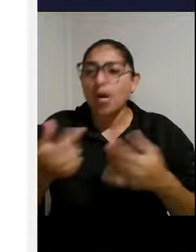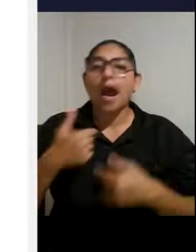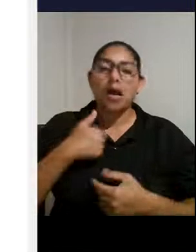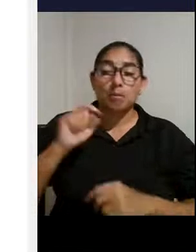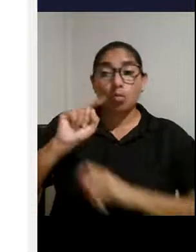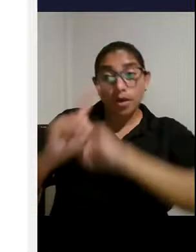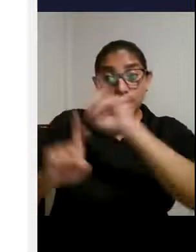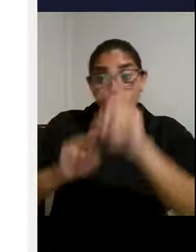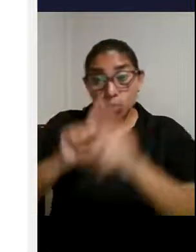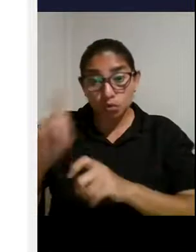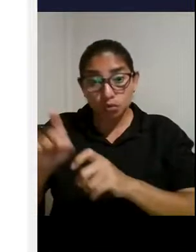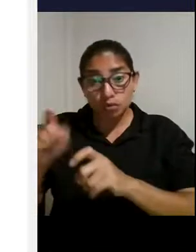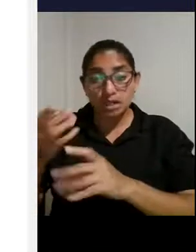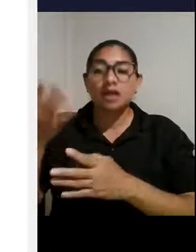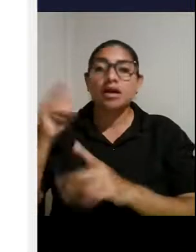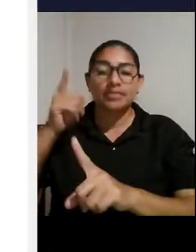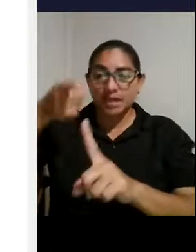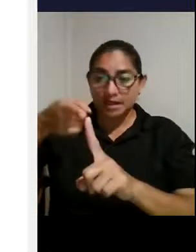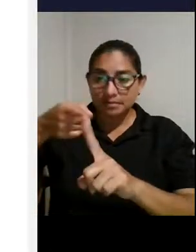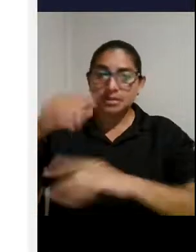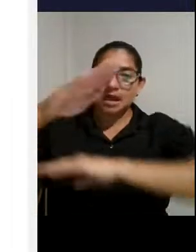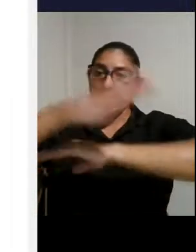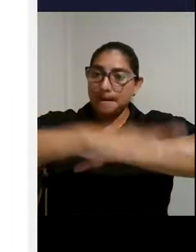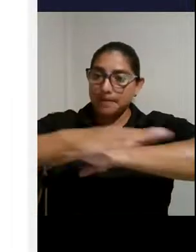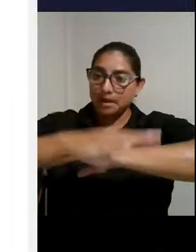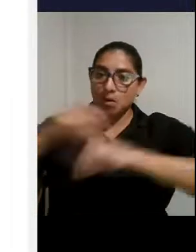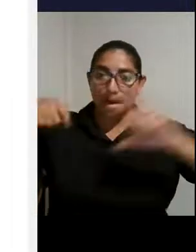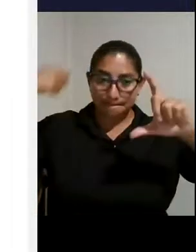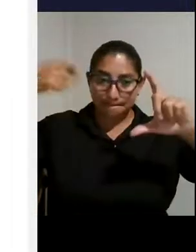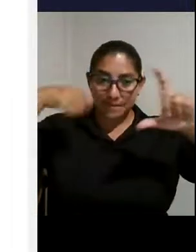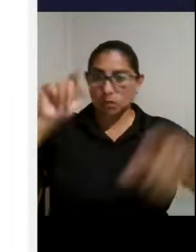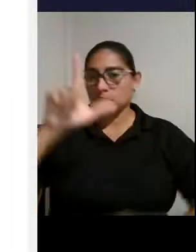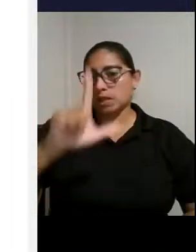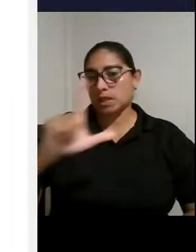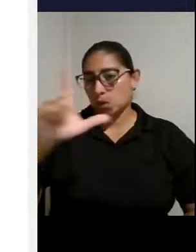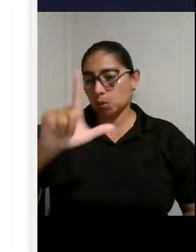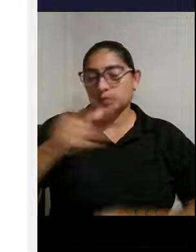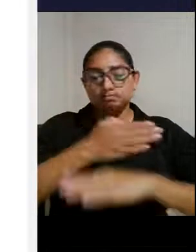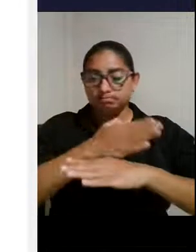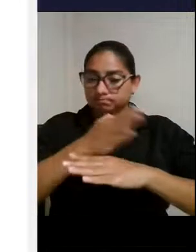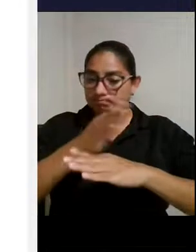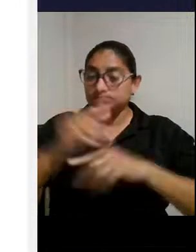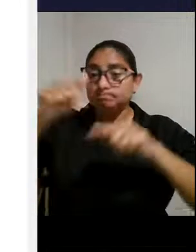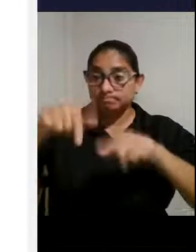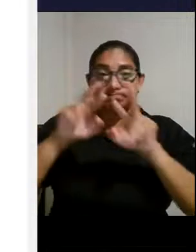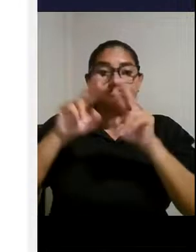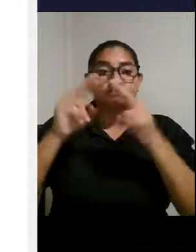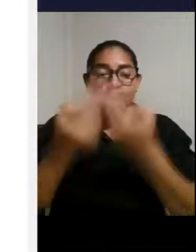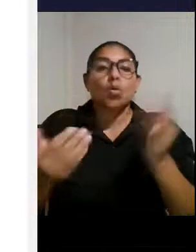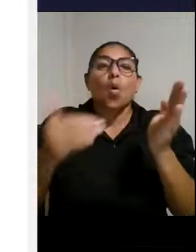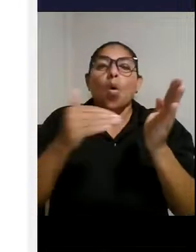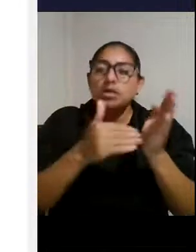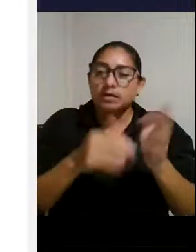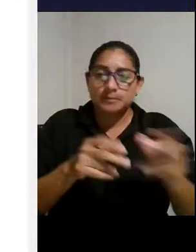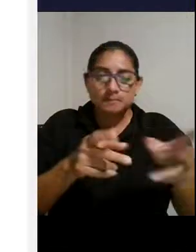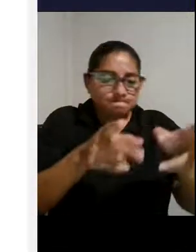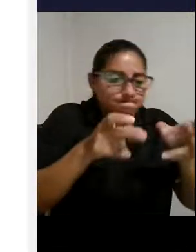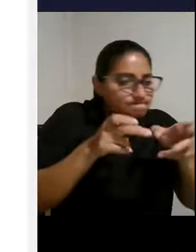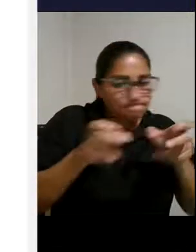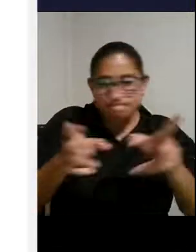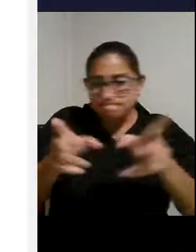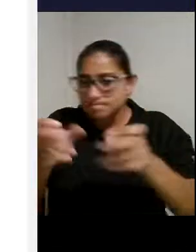consultar directamente en la plataforma. Durante esta sesión vamos a ir retomando algunos aspectos de